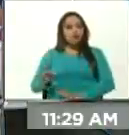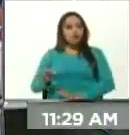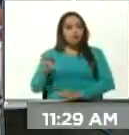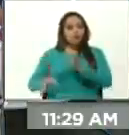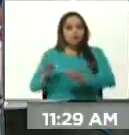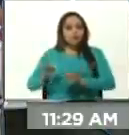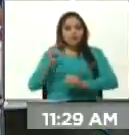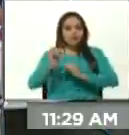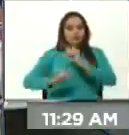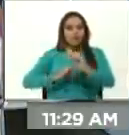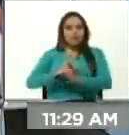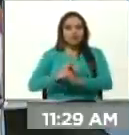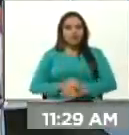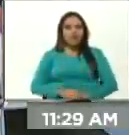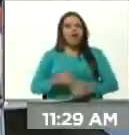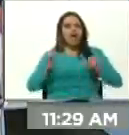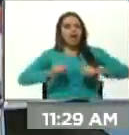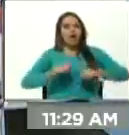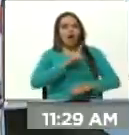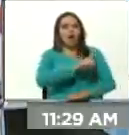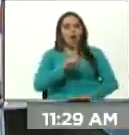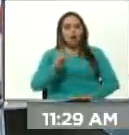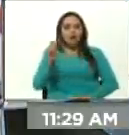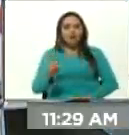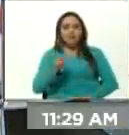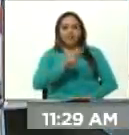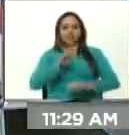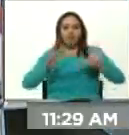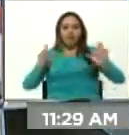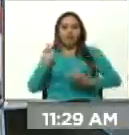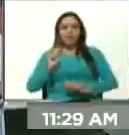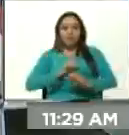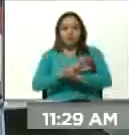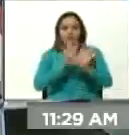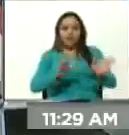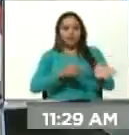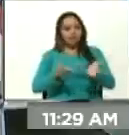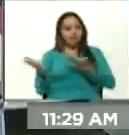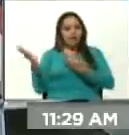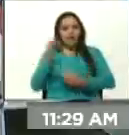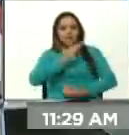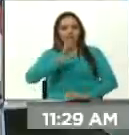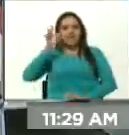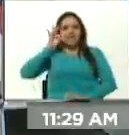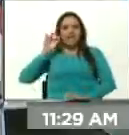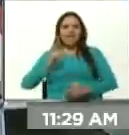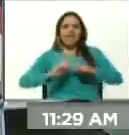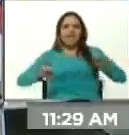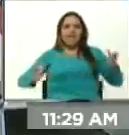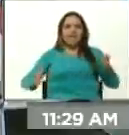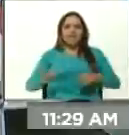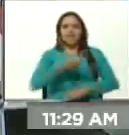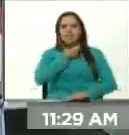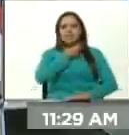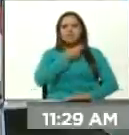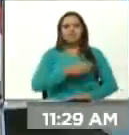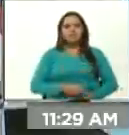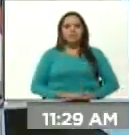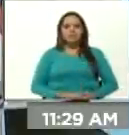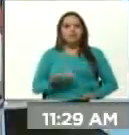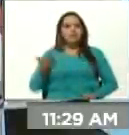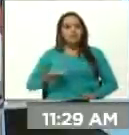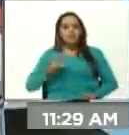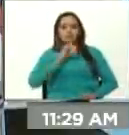Amigos, ahora sí, 11:29 minutos de la mañana, nos trasladamos a la Fiscalía General de la República. El fiscal general de nuestro país, Tarek Widansa, tiene